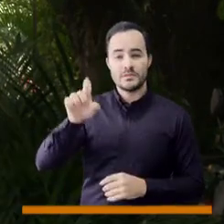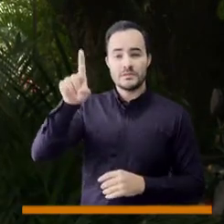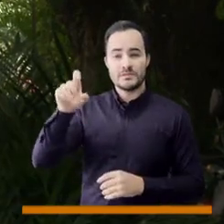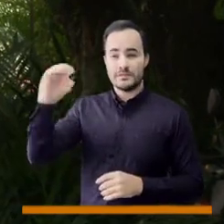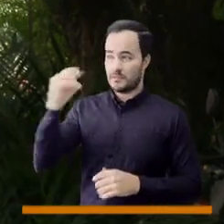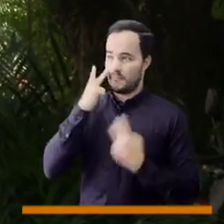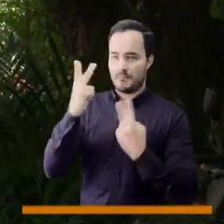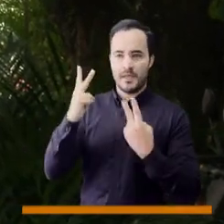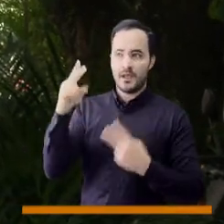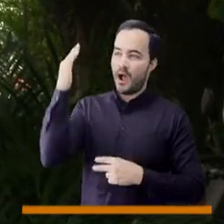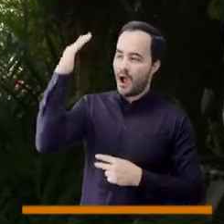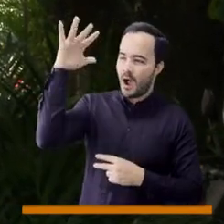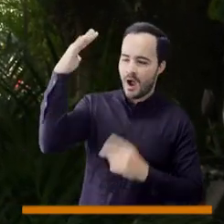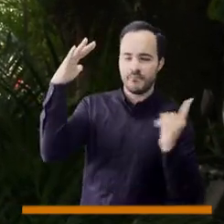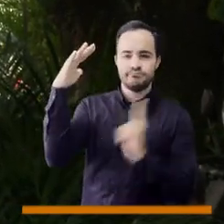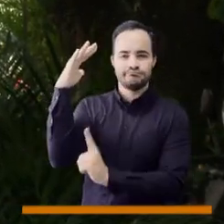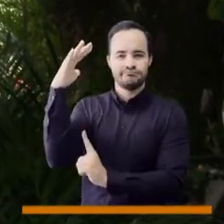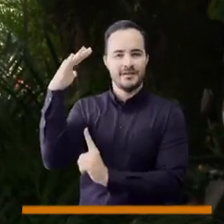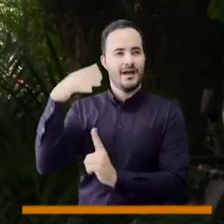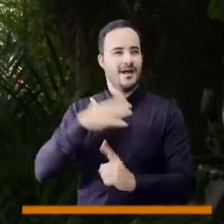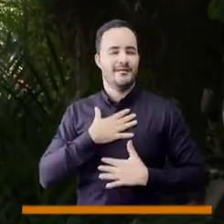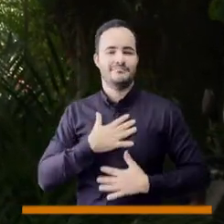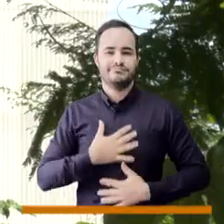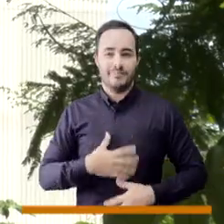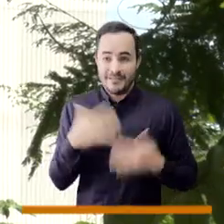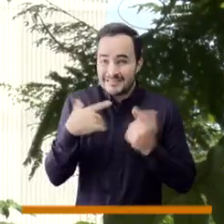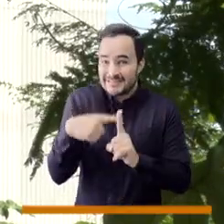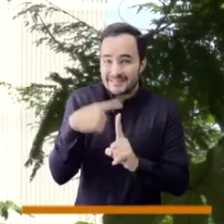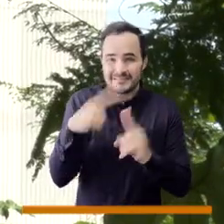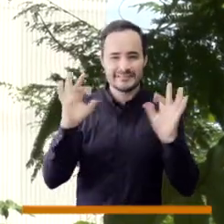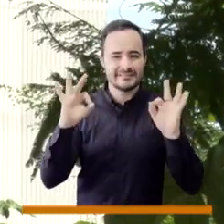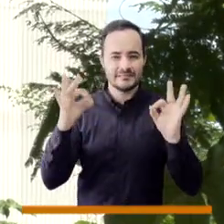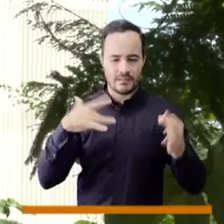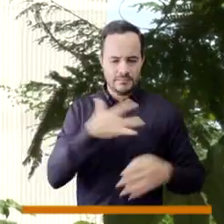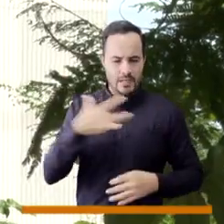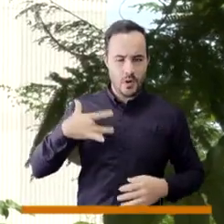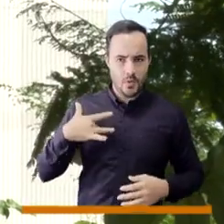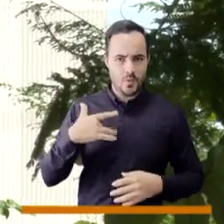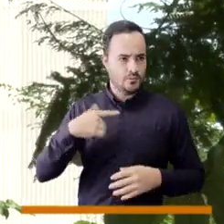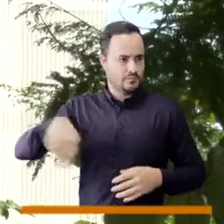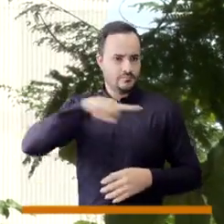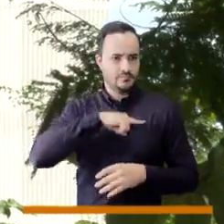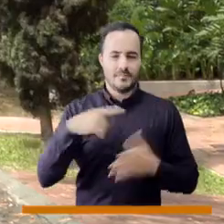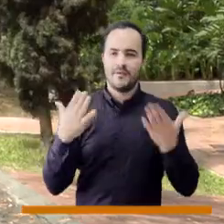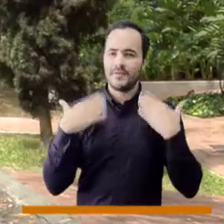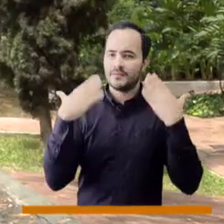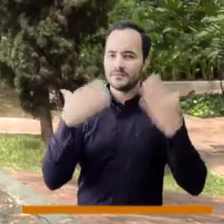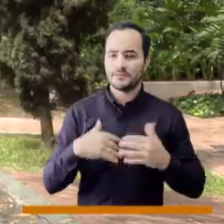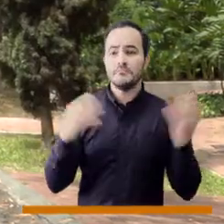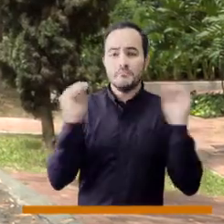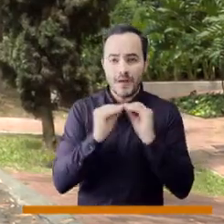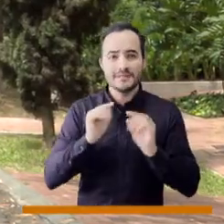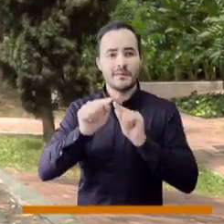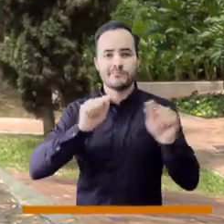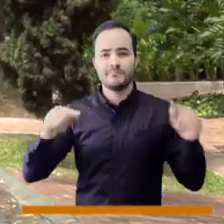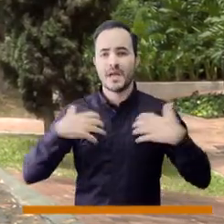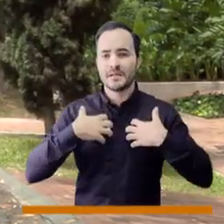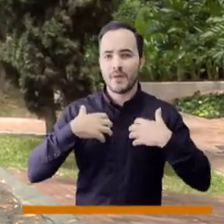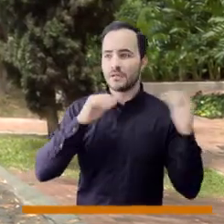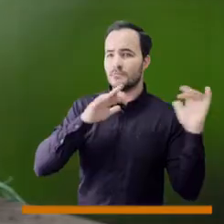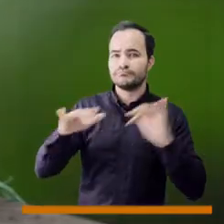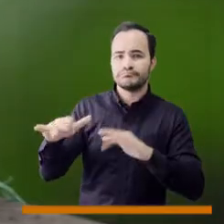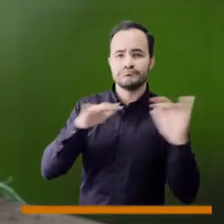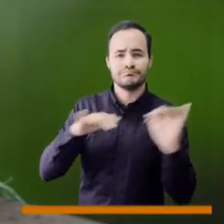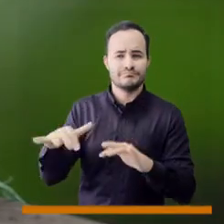60, miren el espectáculo que da, la sombra que da, el beneficio no solamente para nosotros, para nuestra salud, sino también para